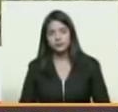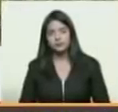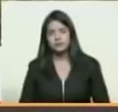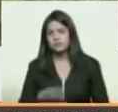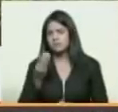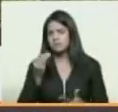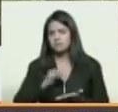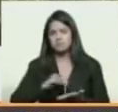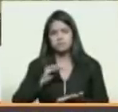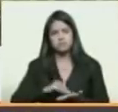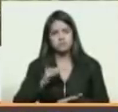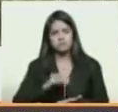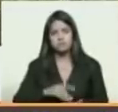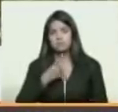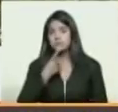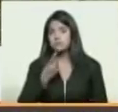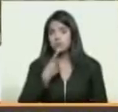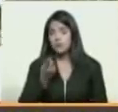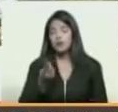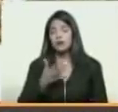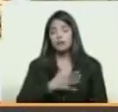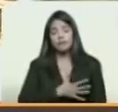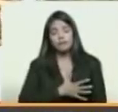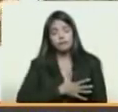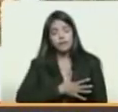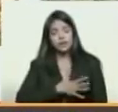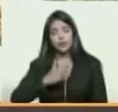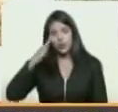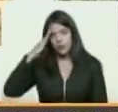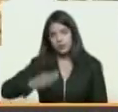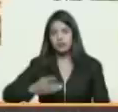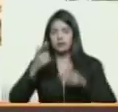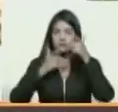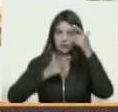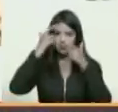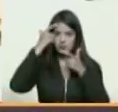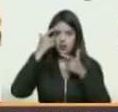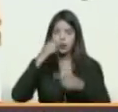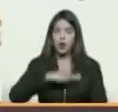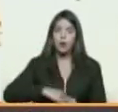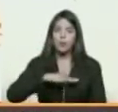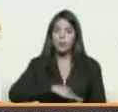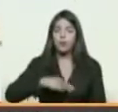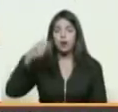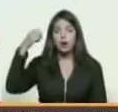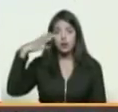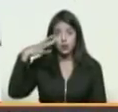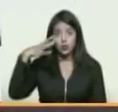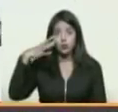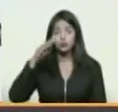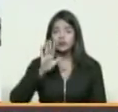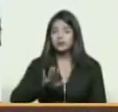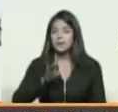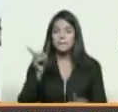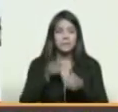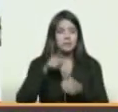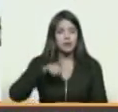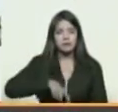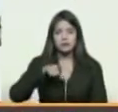veces parafraseado por nuestro amado eterno comandante Chávez: moral y luces son nuestras primeras